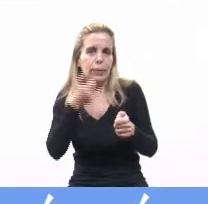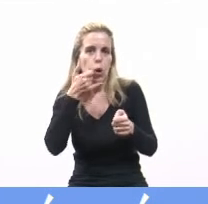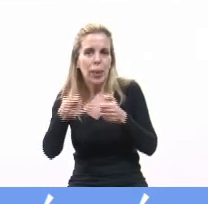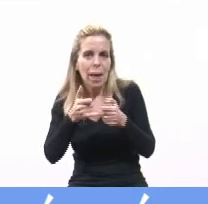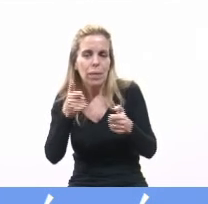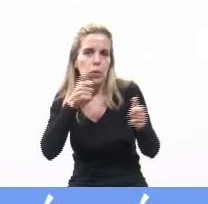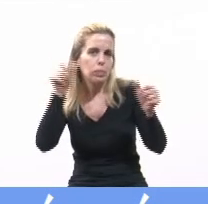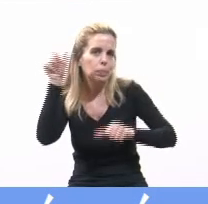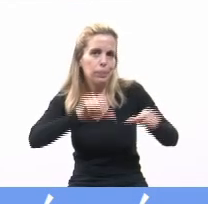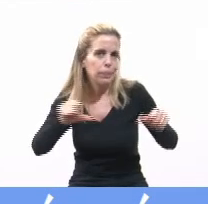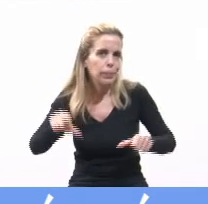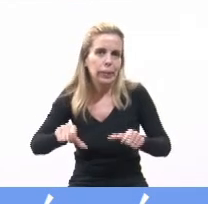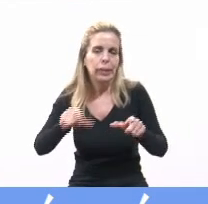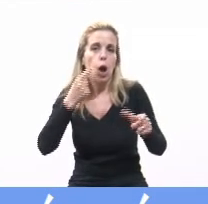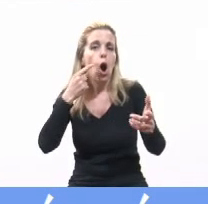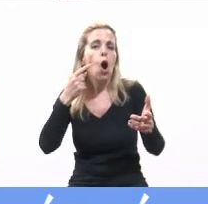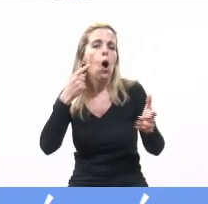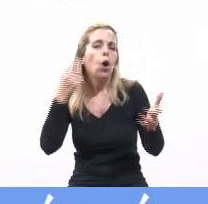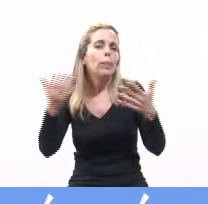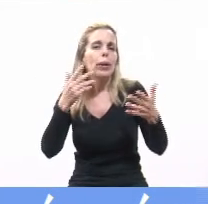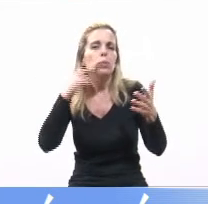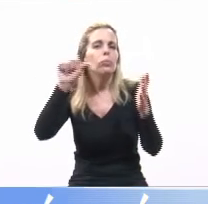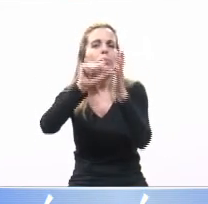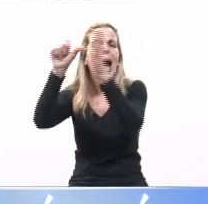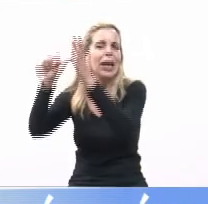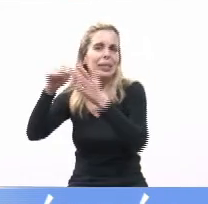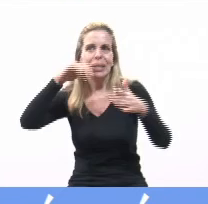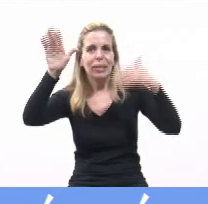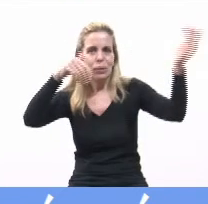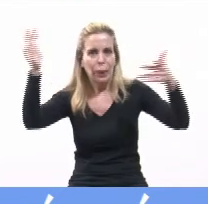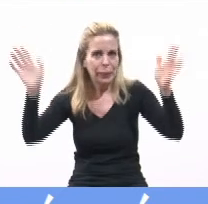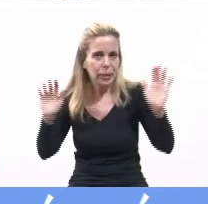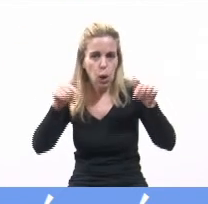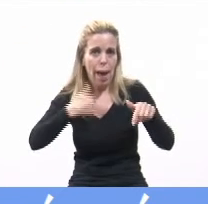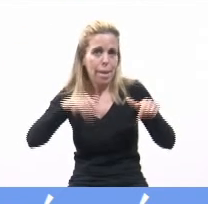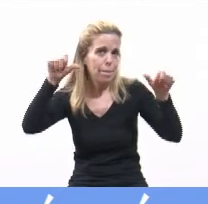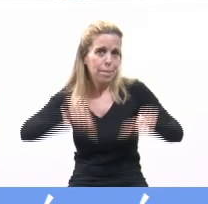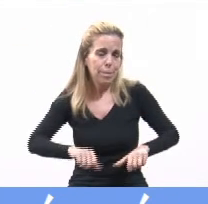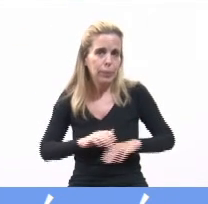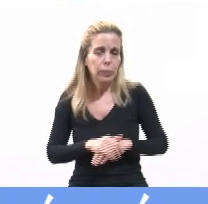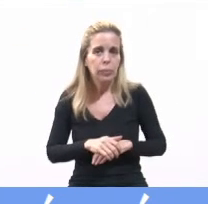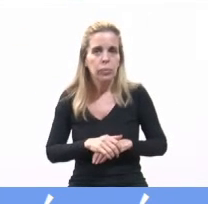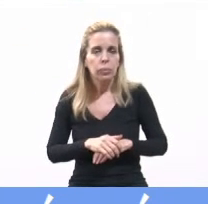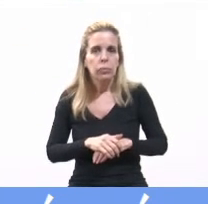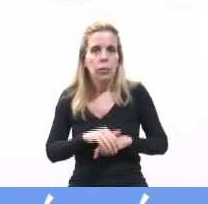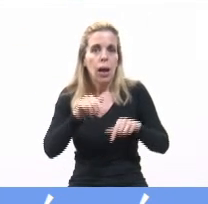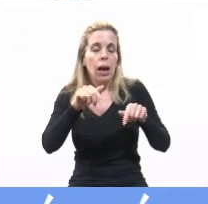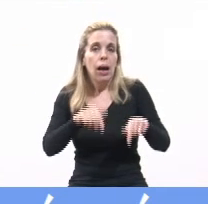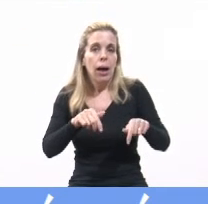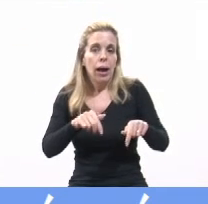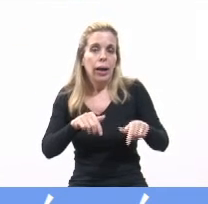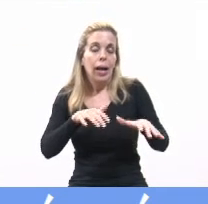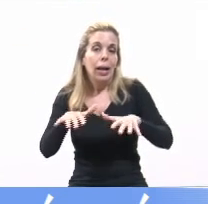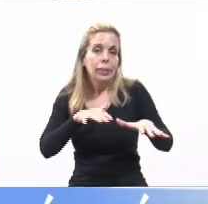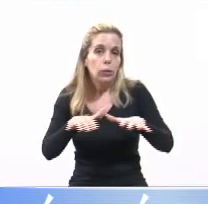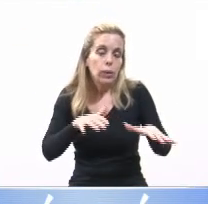velocidad, comparado con los países vecinos, y ahora sin duda, como no se ve que haya condiciones propicias